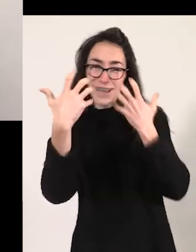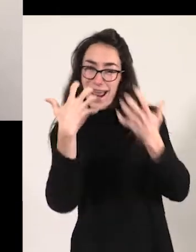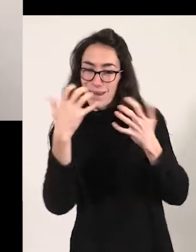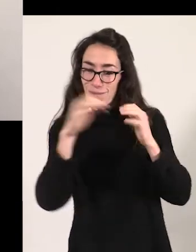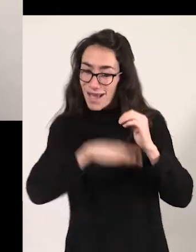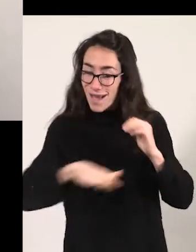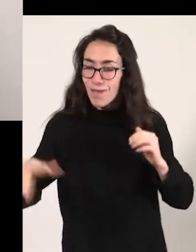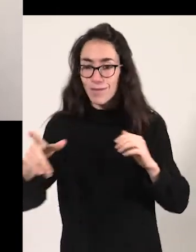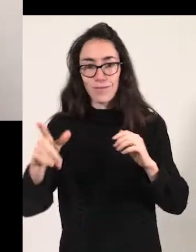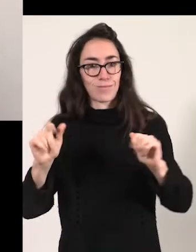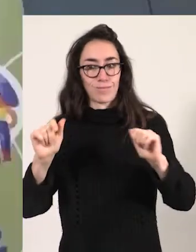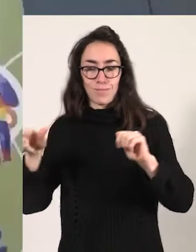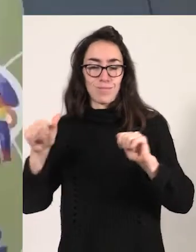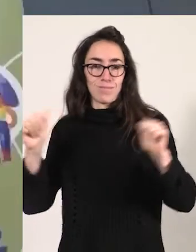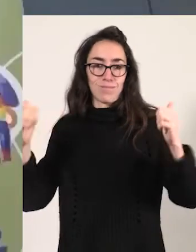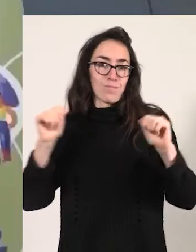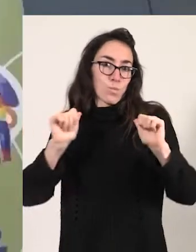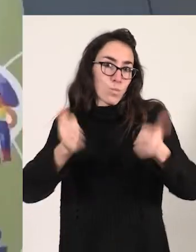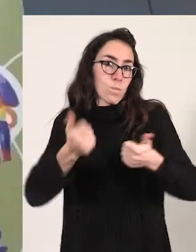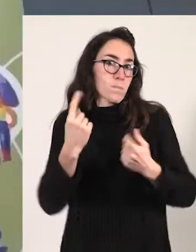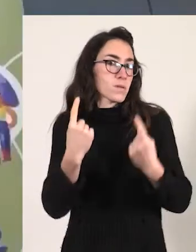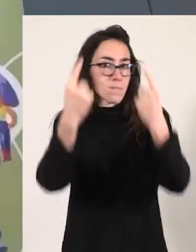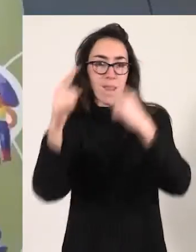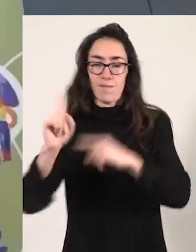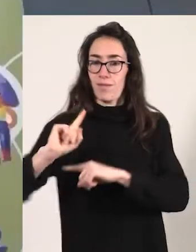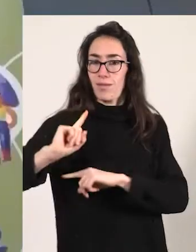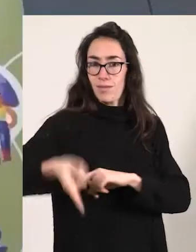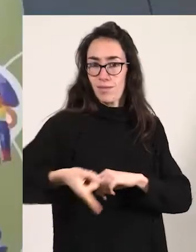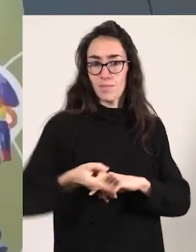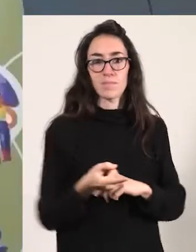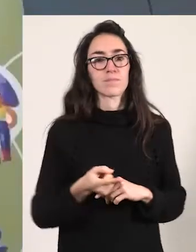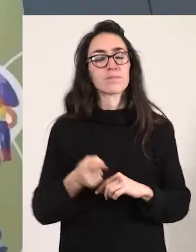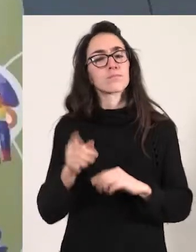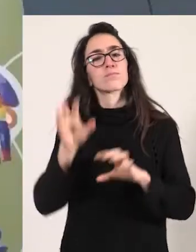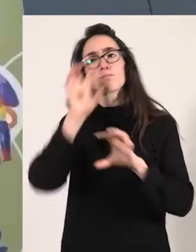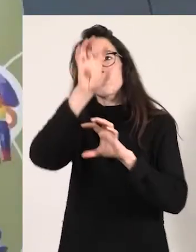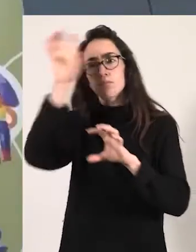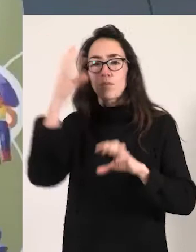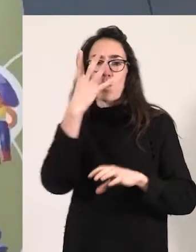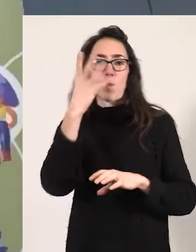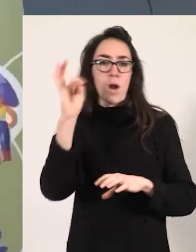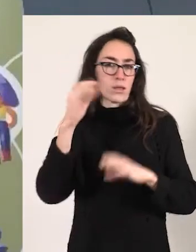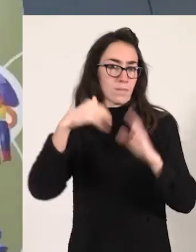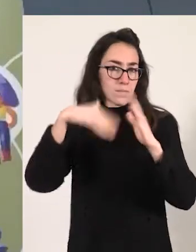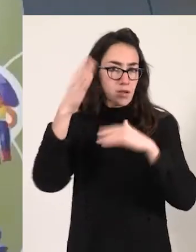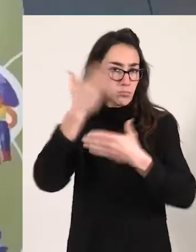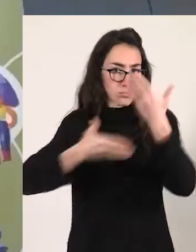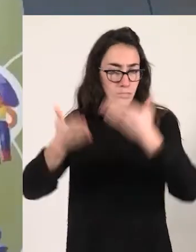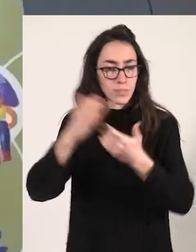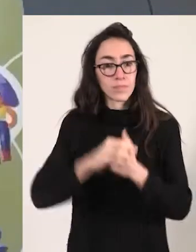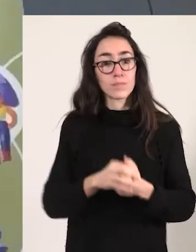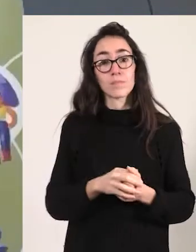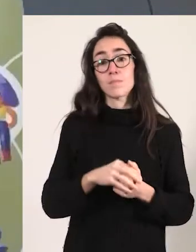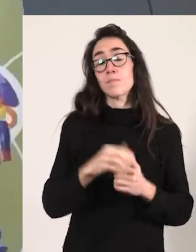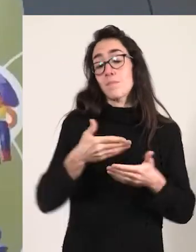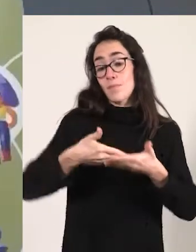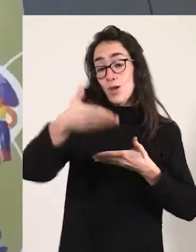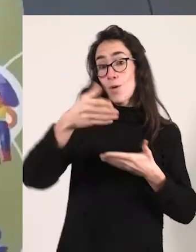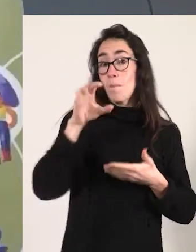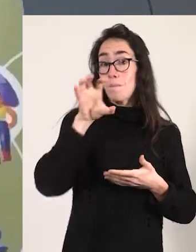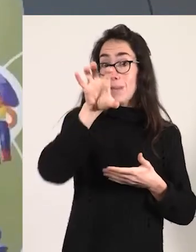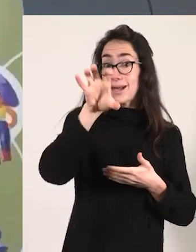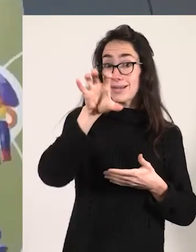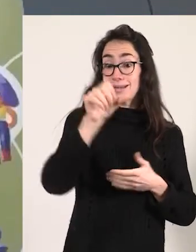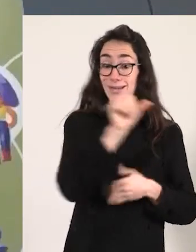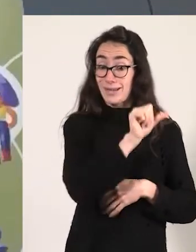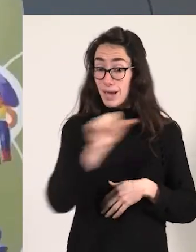dibujos animados del país. Gracias a su trabajo, ha grabado en cerca de 40 países. Tiene una columna semanal en el